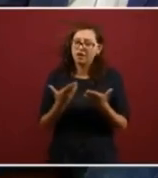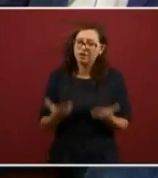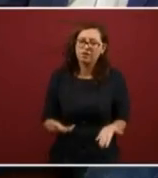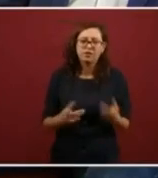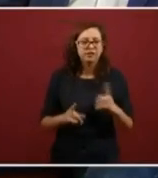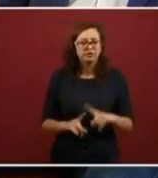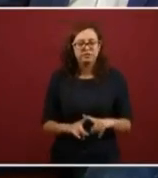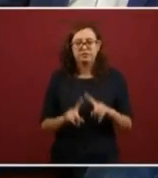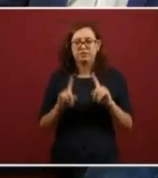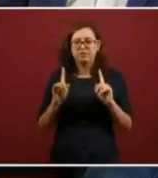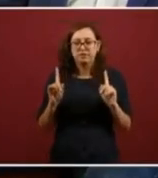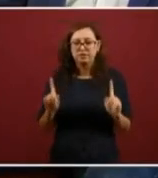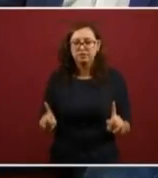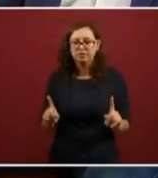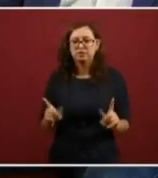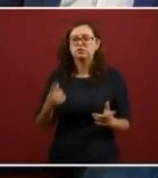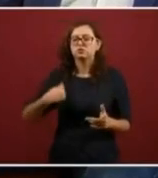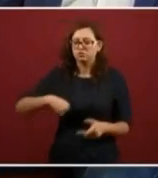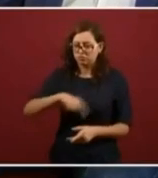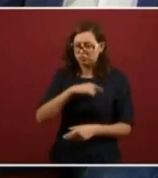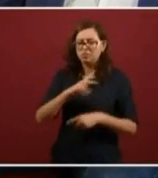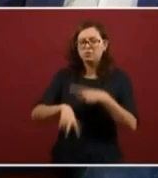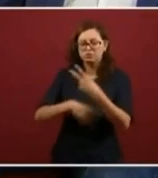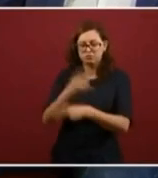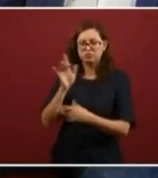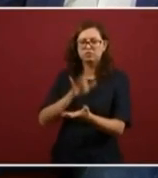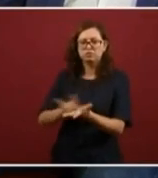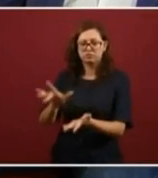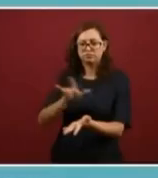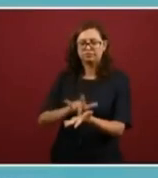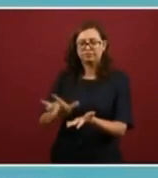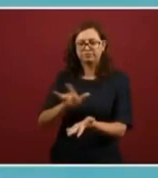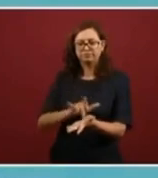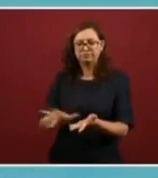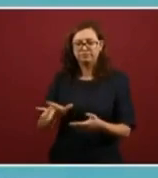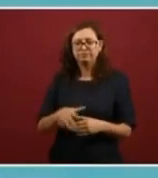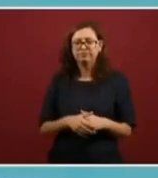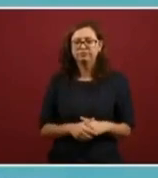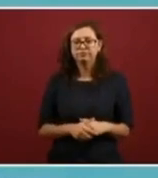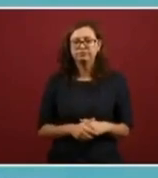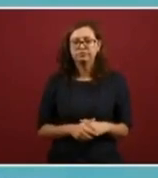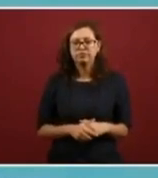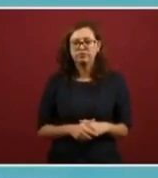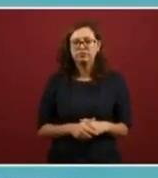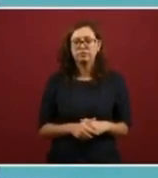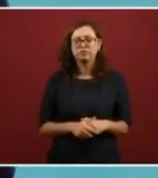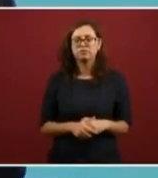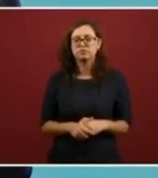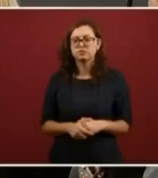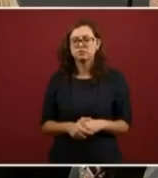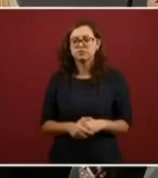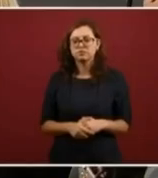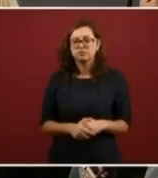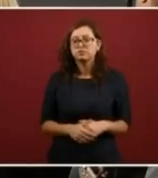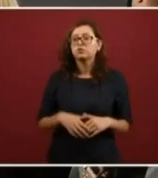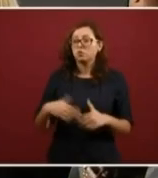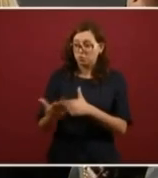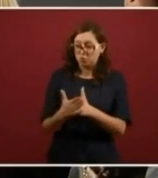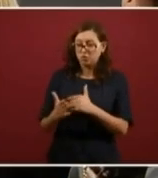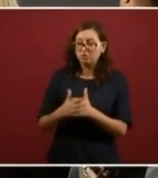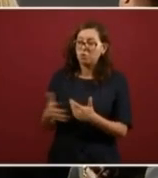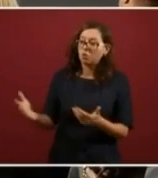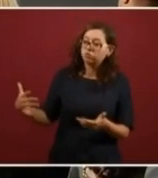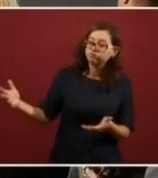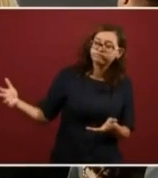de nosotros y aún ahí estamos ayudando. Pero para cuando levantemos, como estoy diciendo, la gran cosecha,